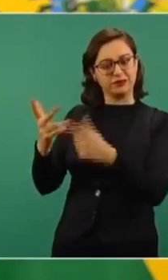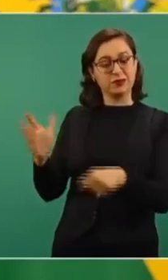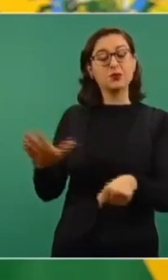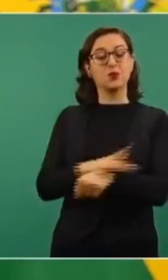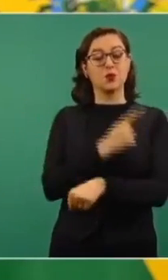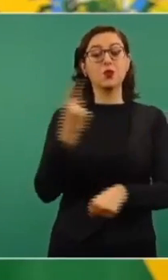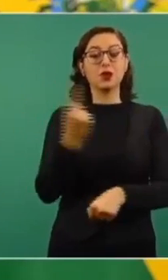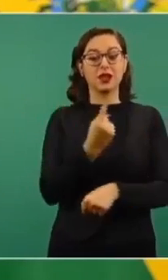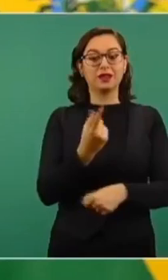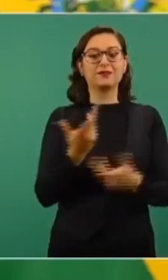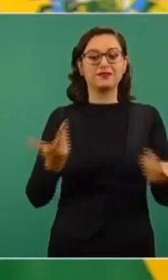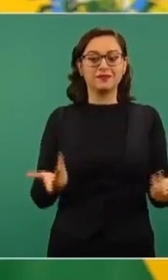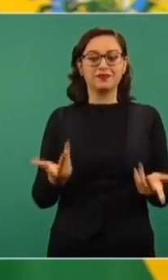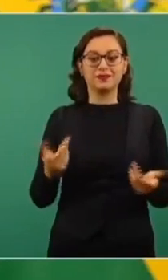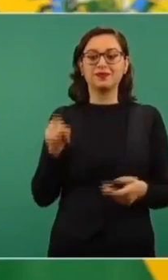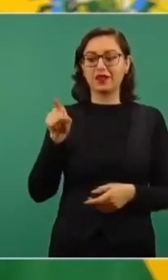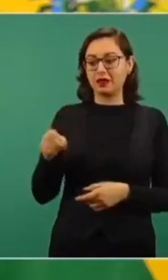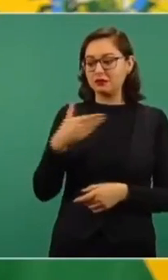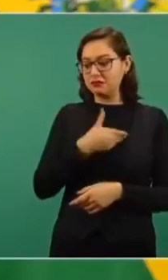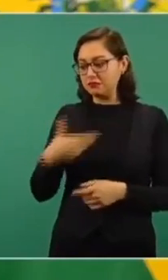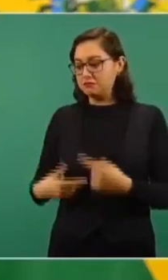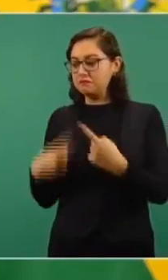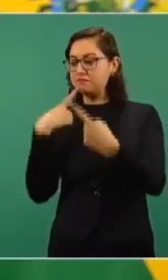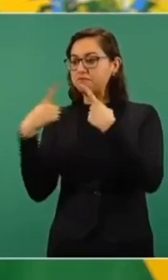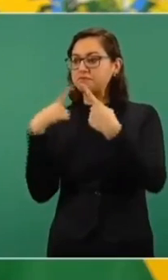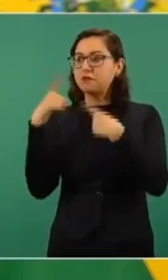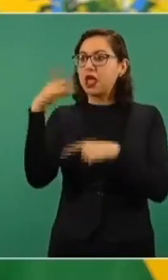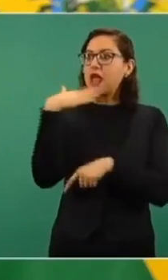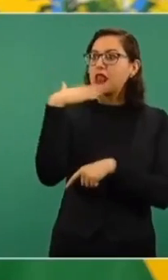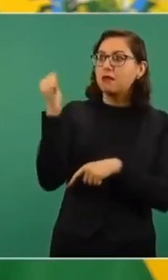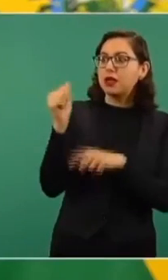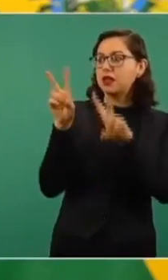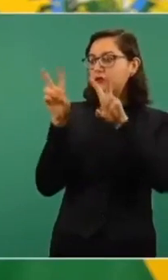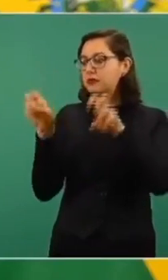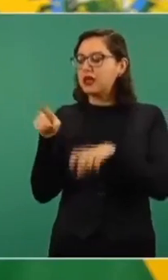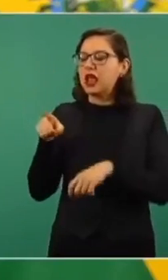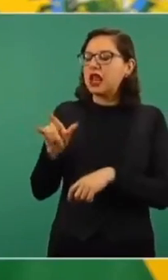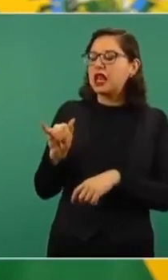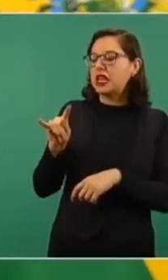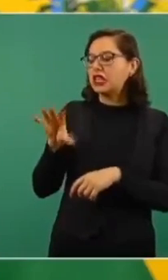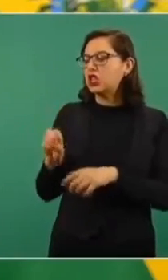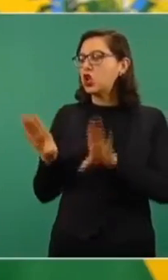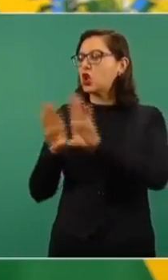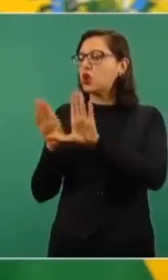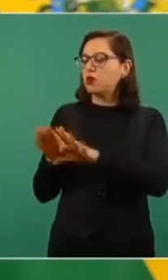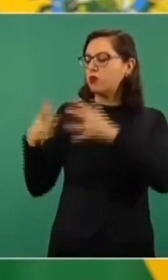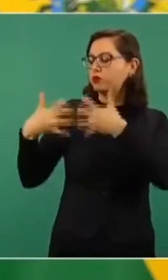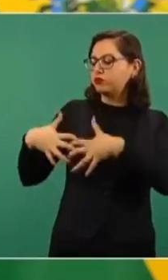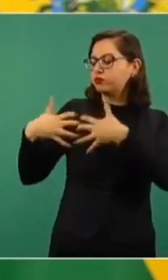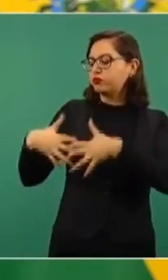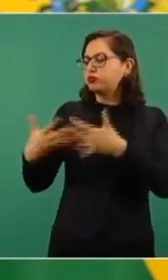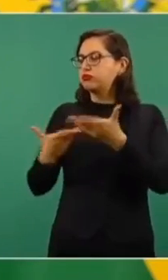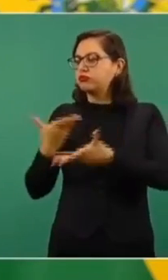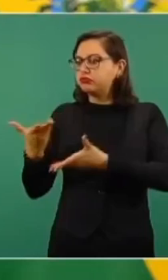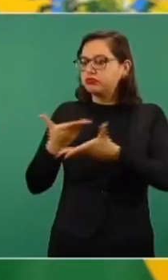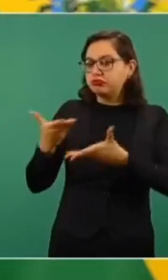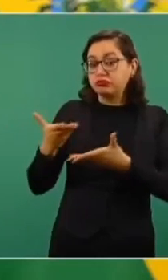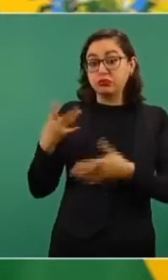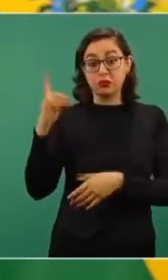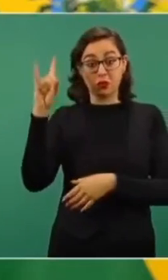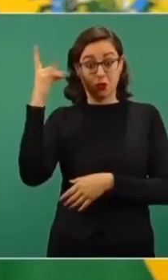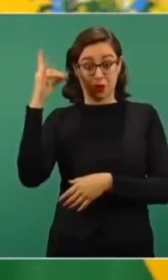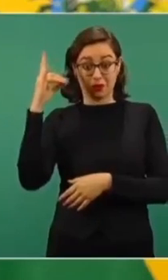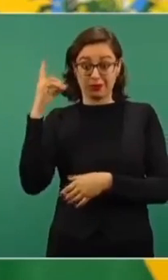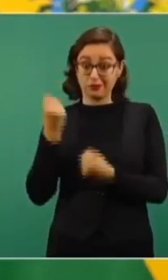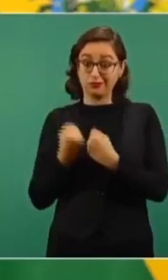muy avanzado con una empresa alemana que para Bolivia, que entraba como socio